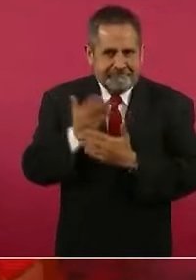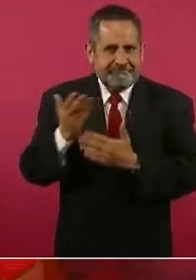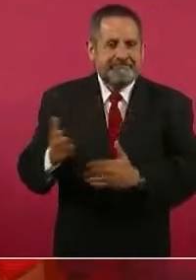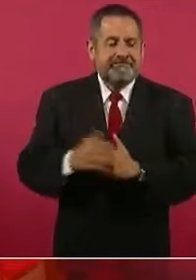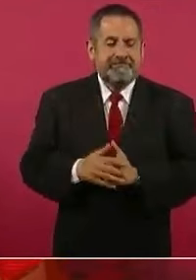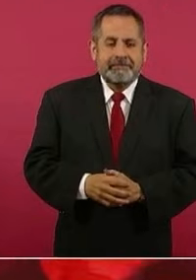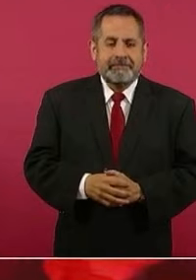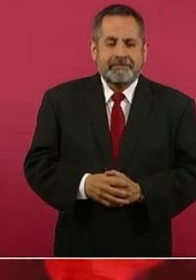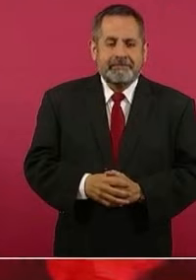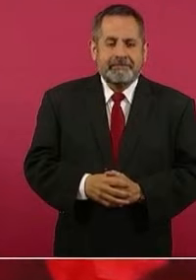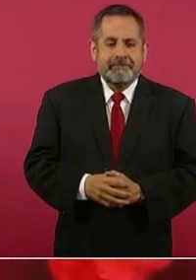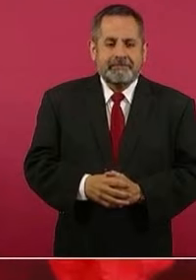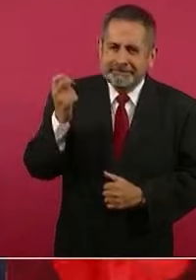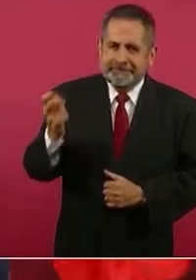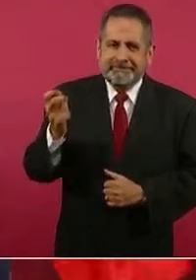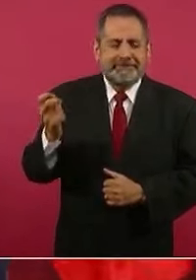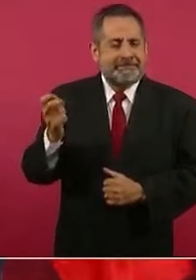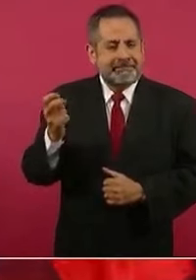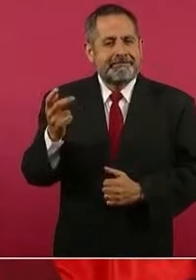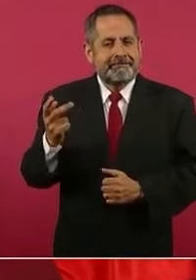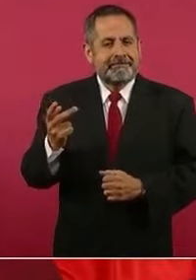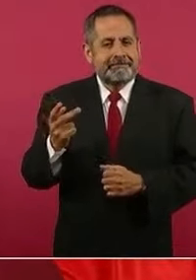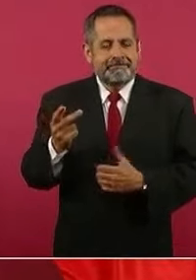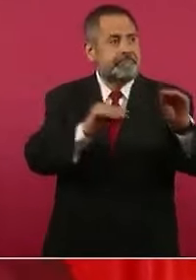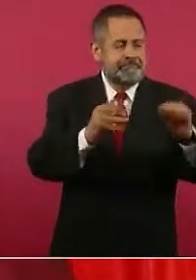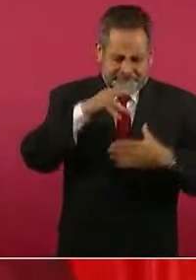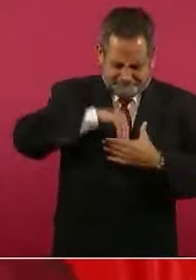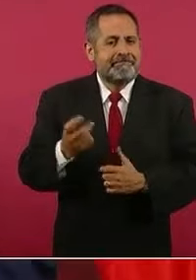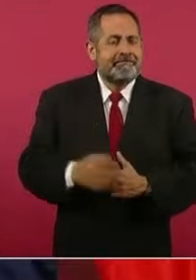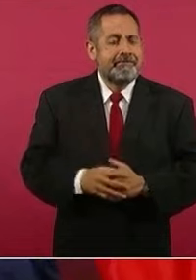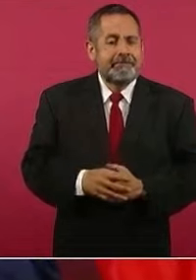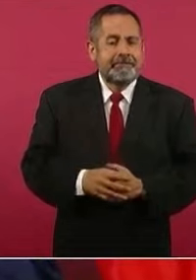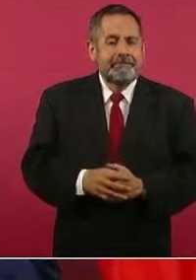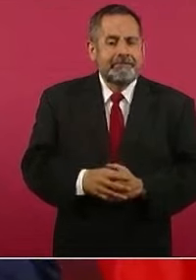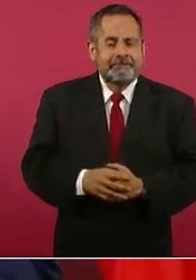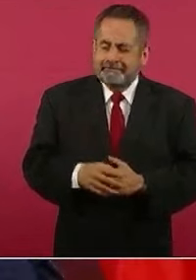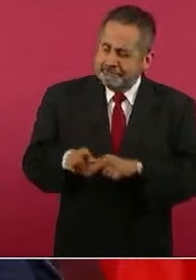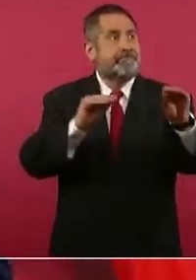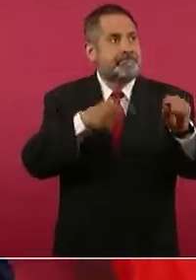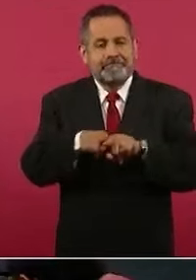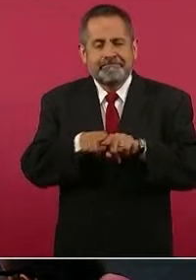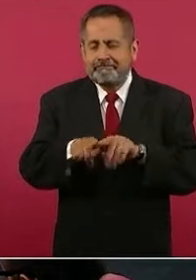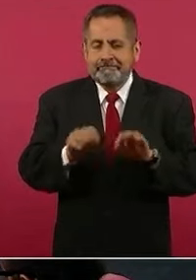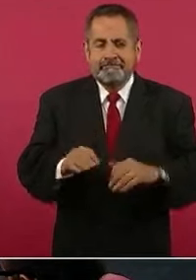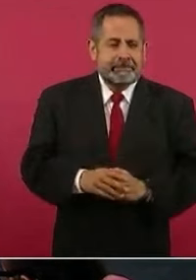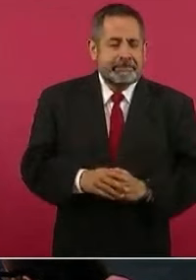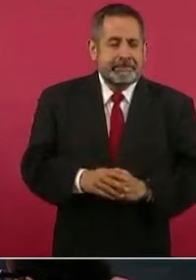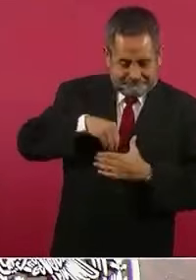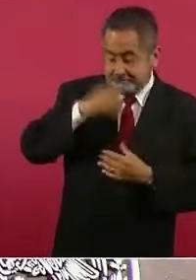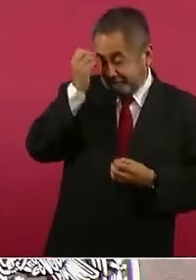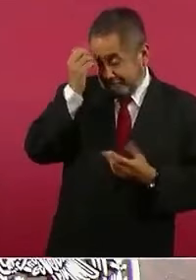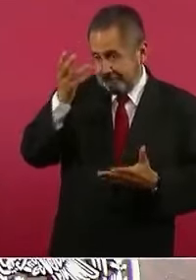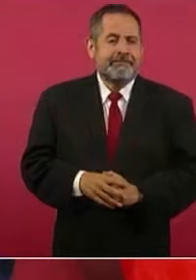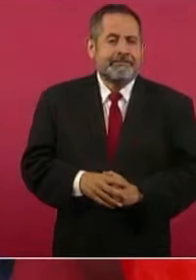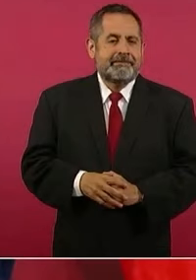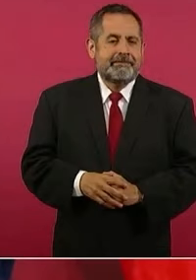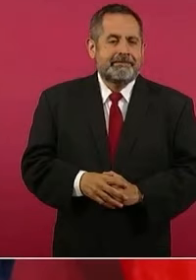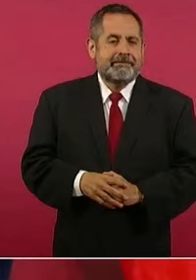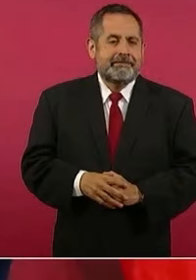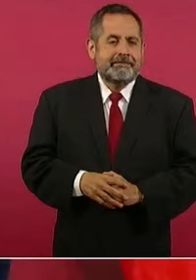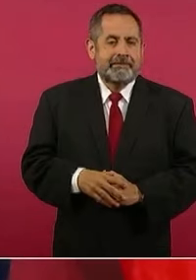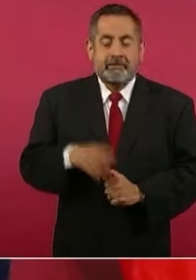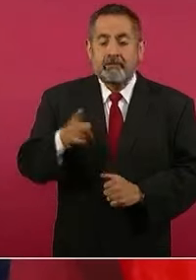le agradecemos. Eso pasa con nuestros migrantes, nuestros hermanos migrantes. Nunca pierden la querencia. Más